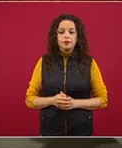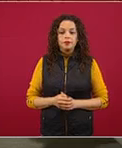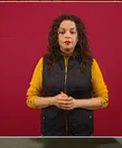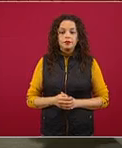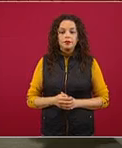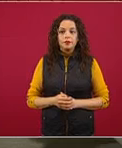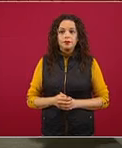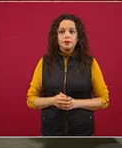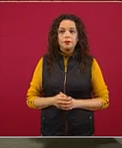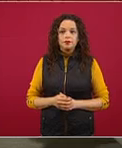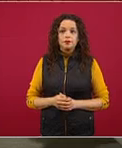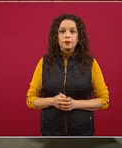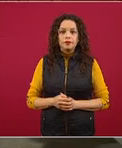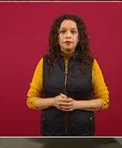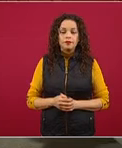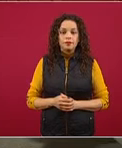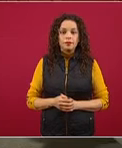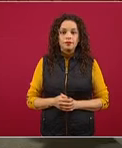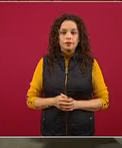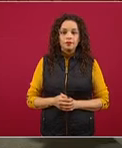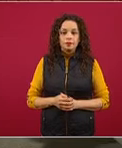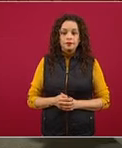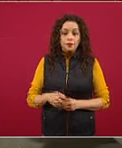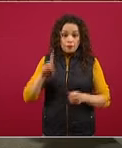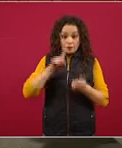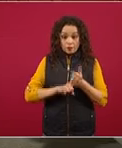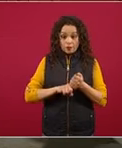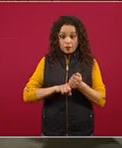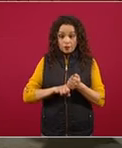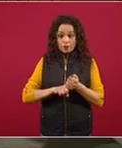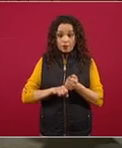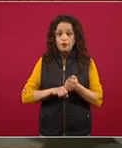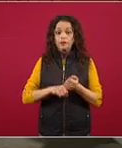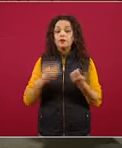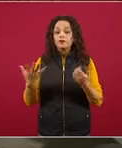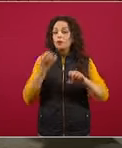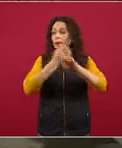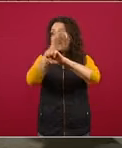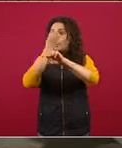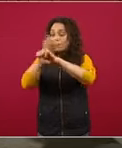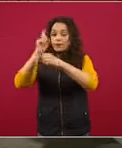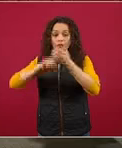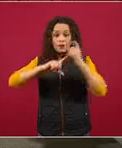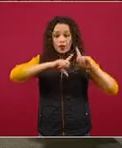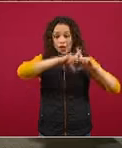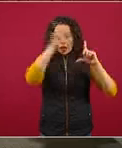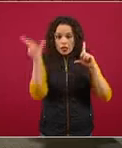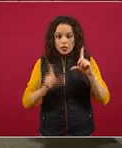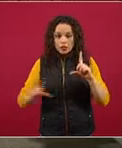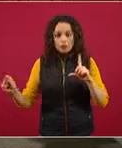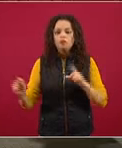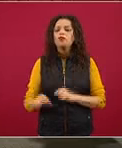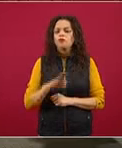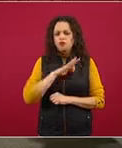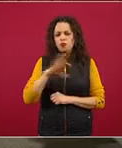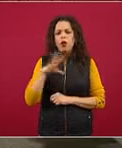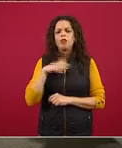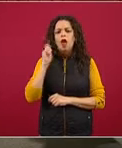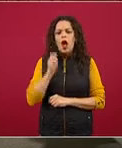Por Estado de la República se debería de tener un alcance, un avance